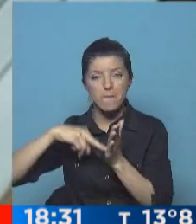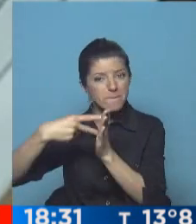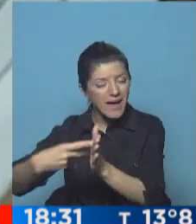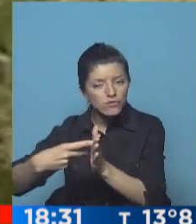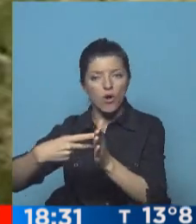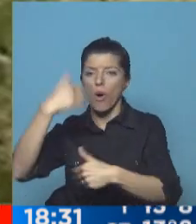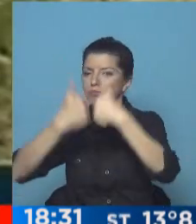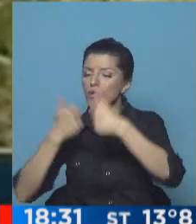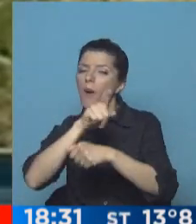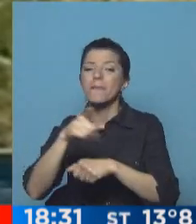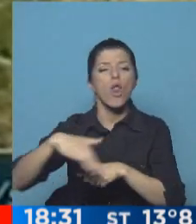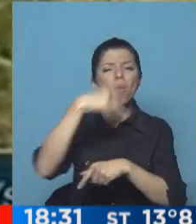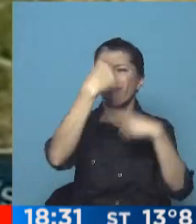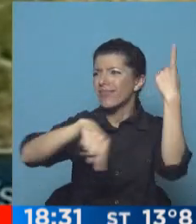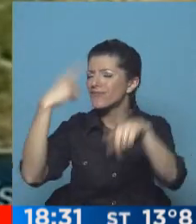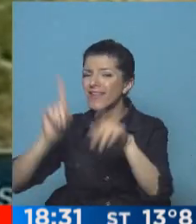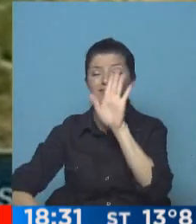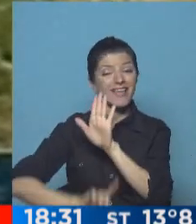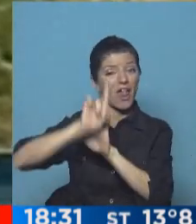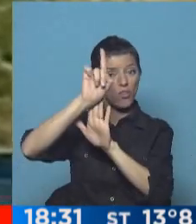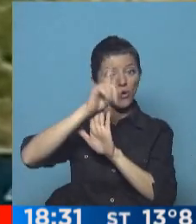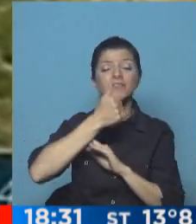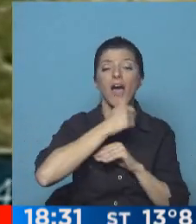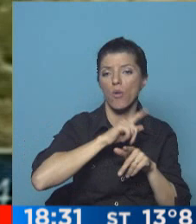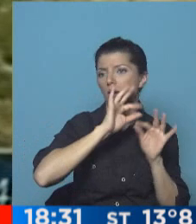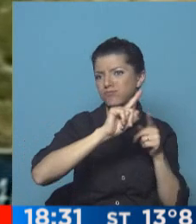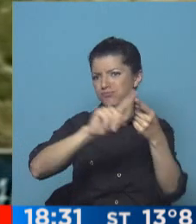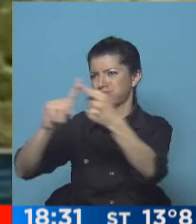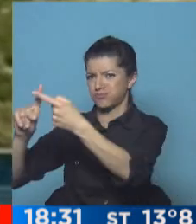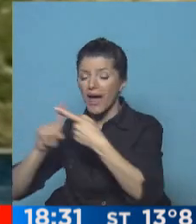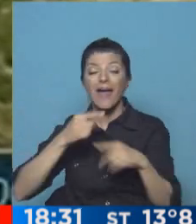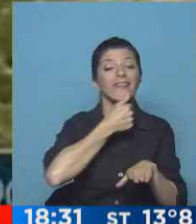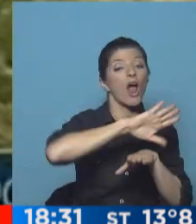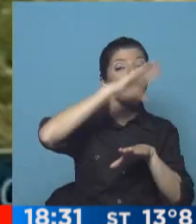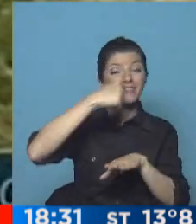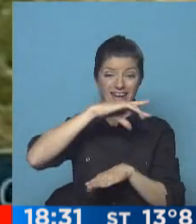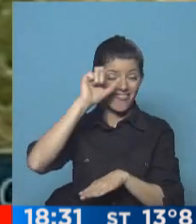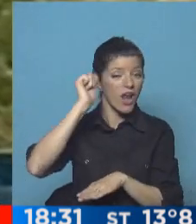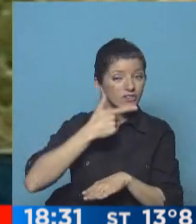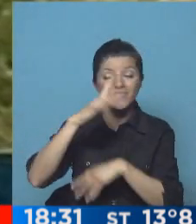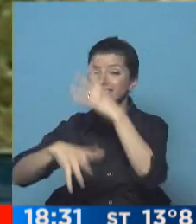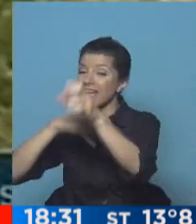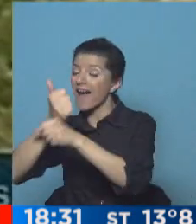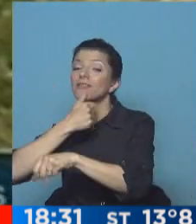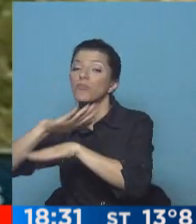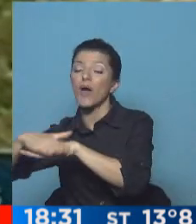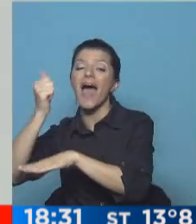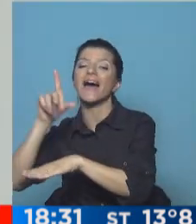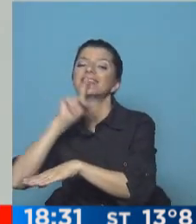para llevar agua a las localidades del norte de la provincia de Santa Cruz, desde la cordillera de los Andes hasta las costas del Océano